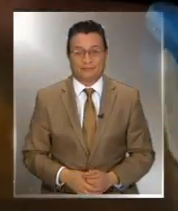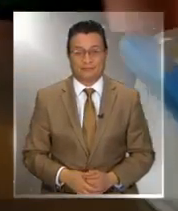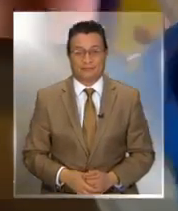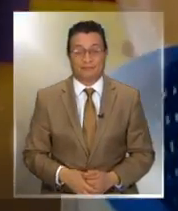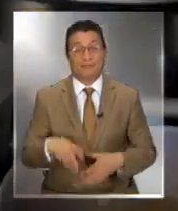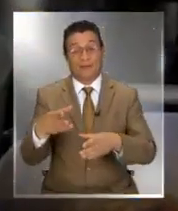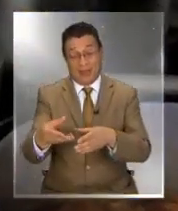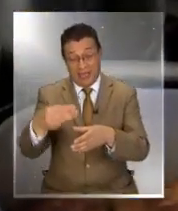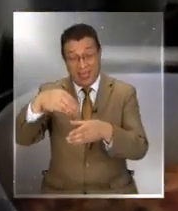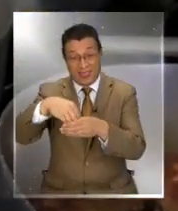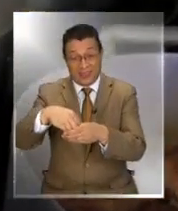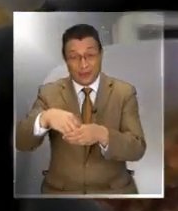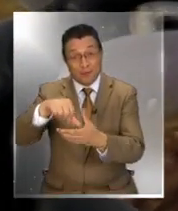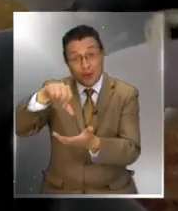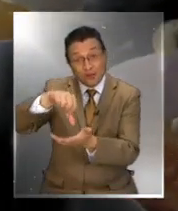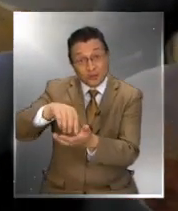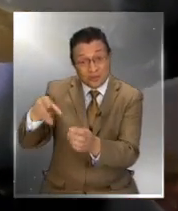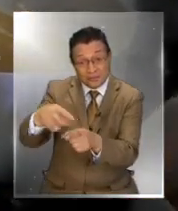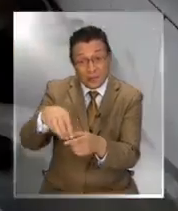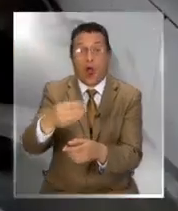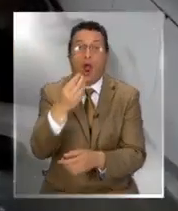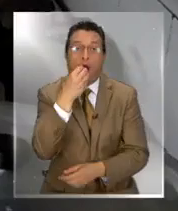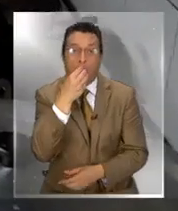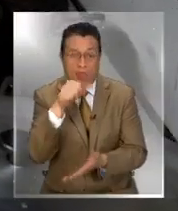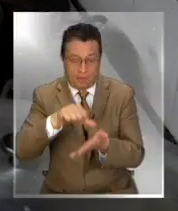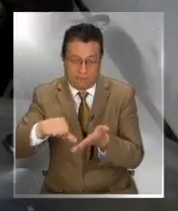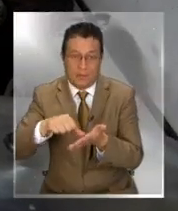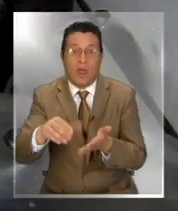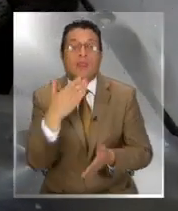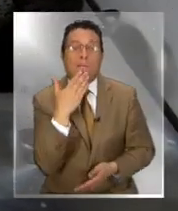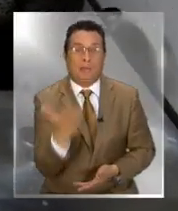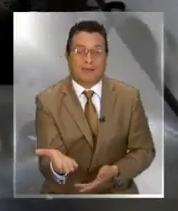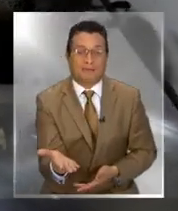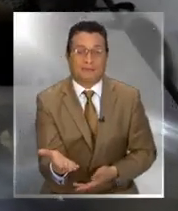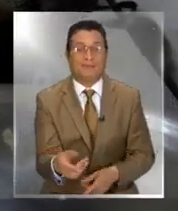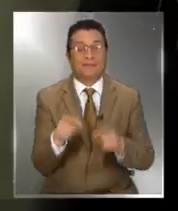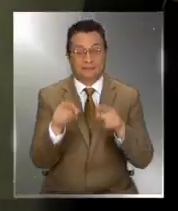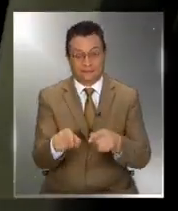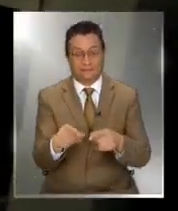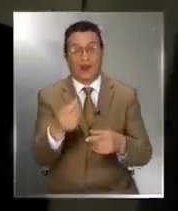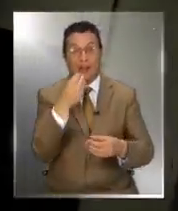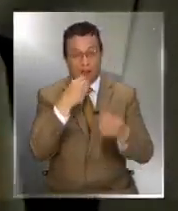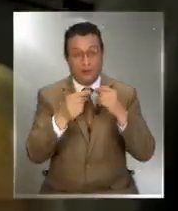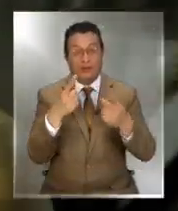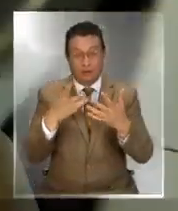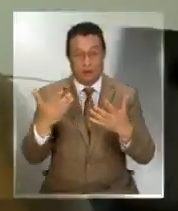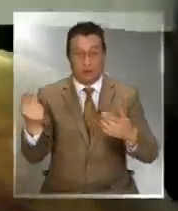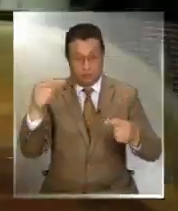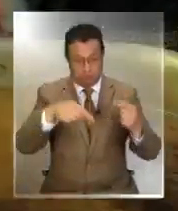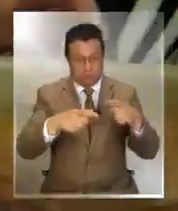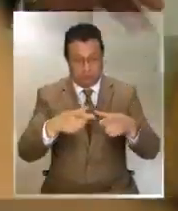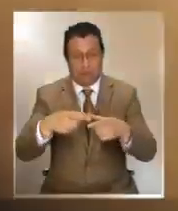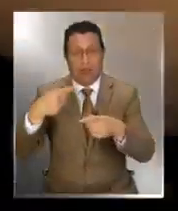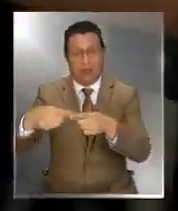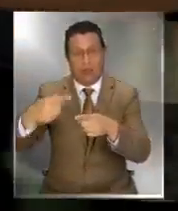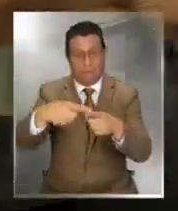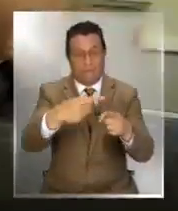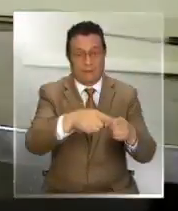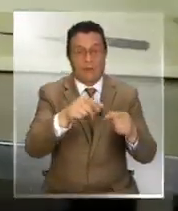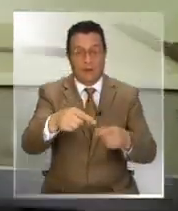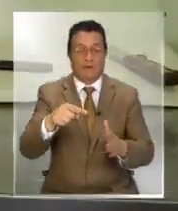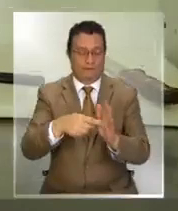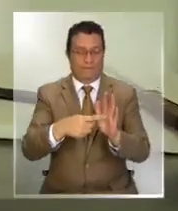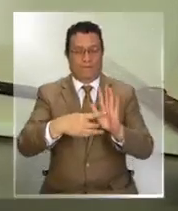Y dentro de una mini ciudad también hay comida, y de la buena. Estelanía Atenas ha traspasado fronteras con sus platos. Y producto